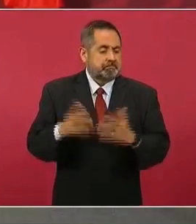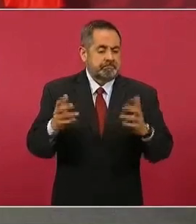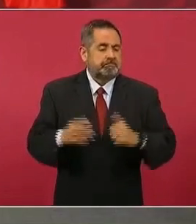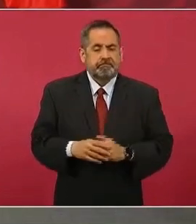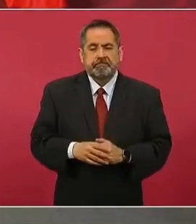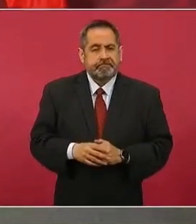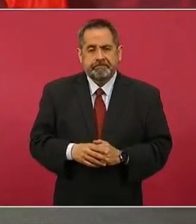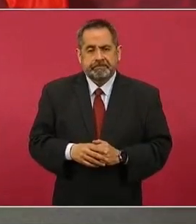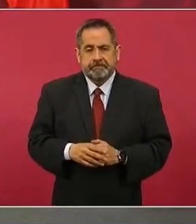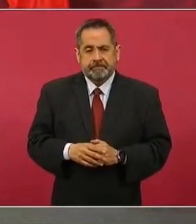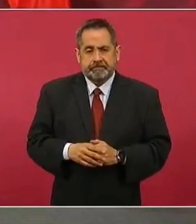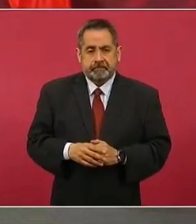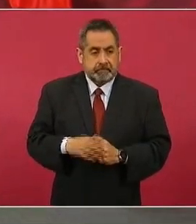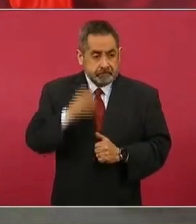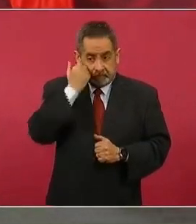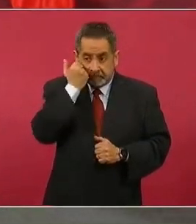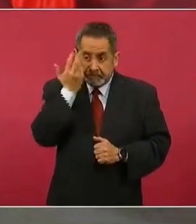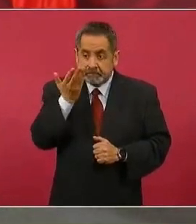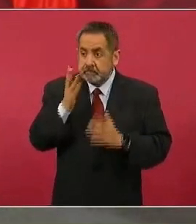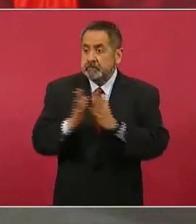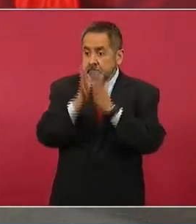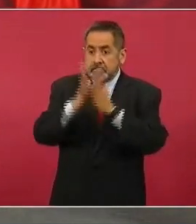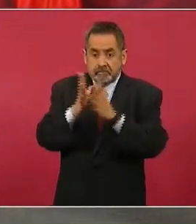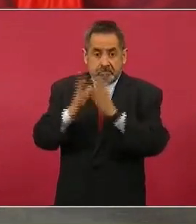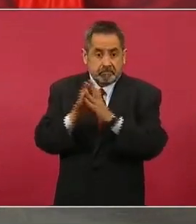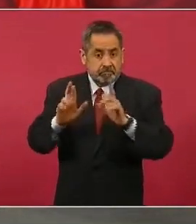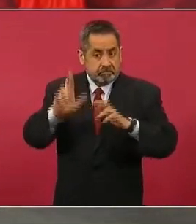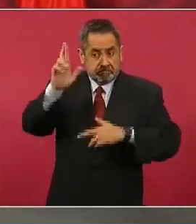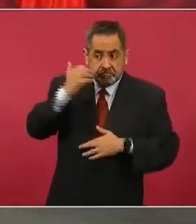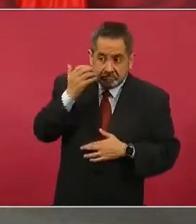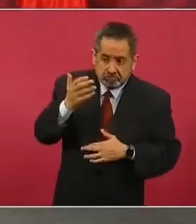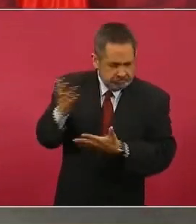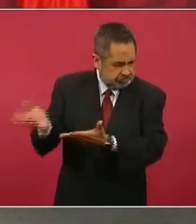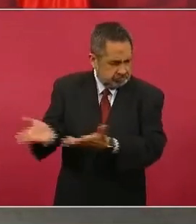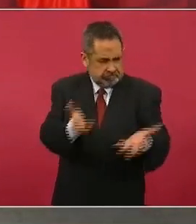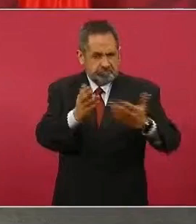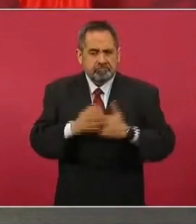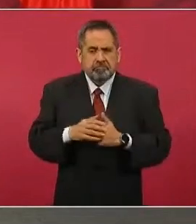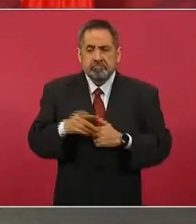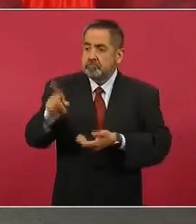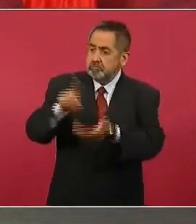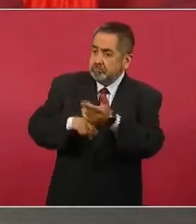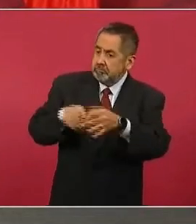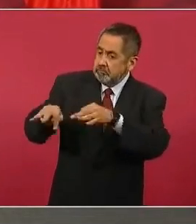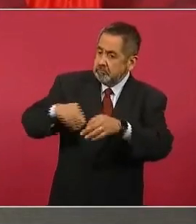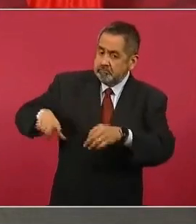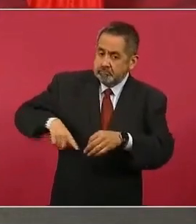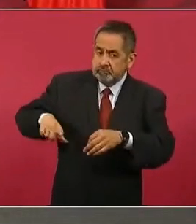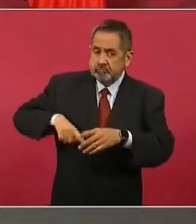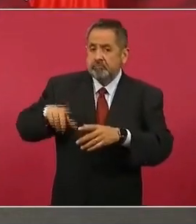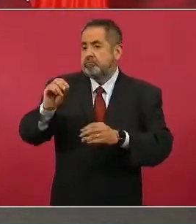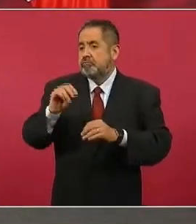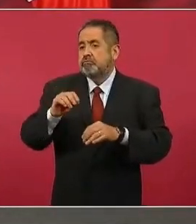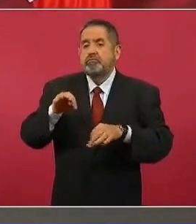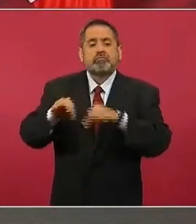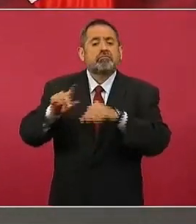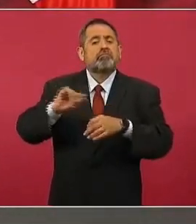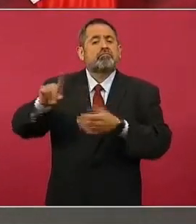Entonces, el que quiera participar, que lo haga. Y si está en el gobierno, pero tiene una